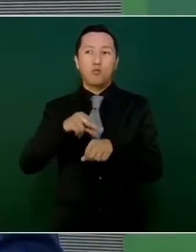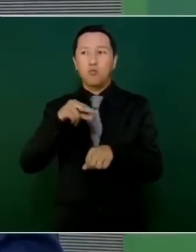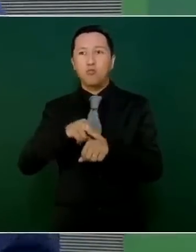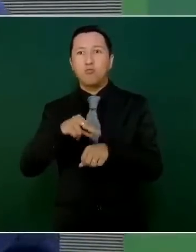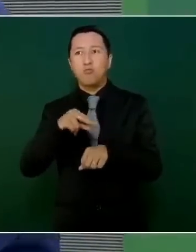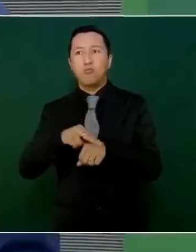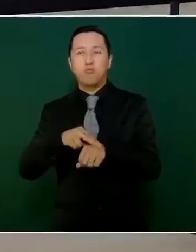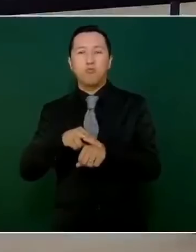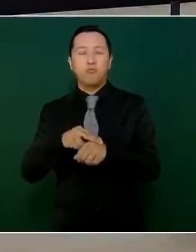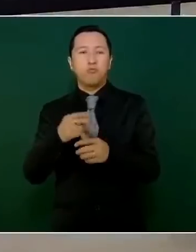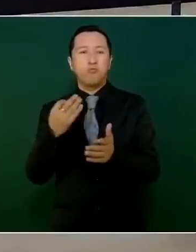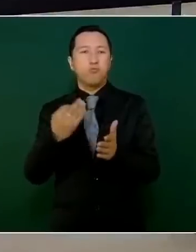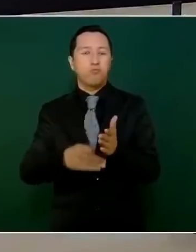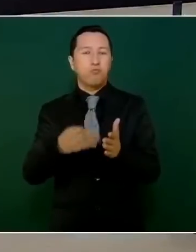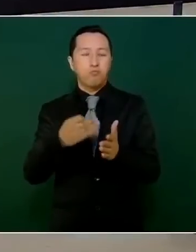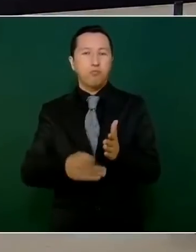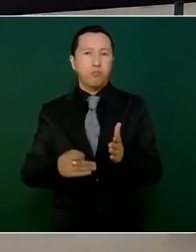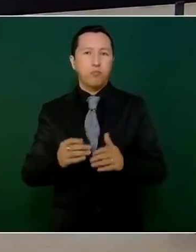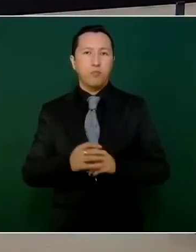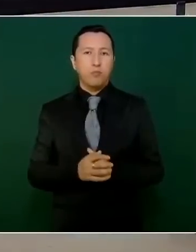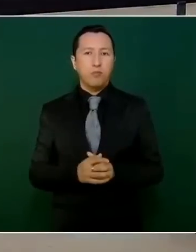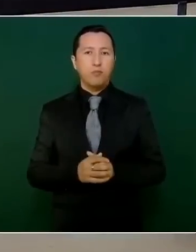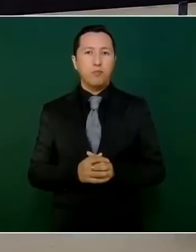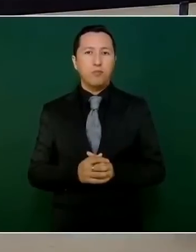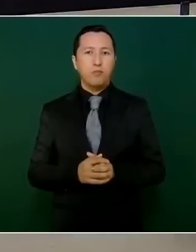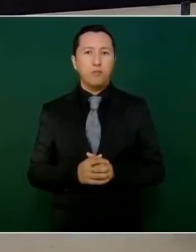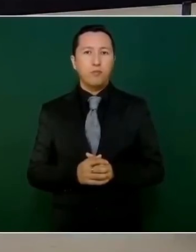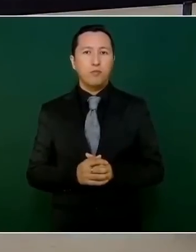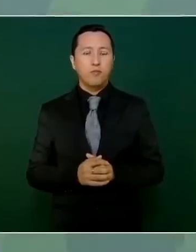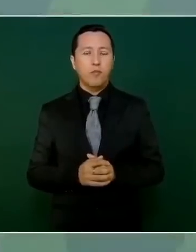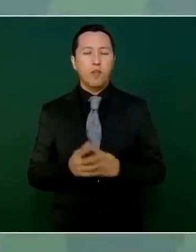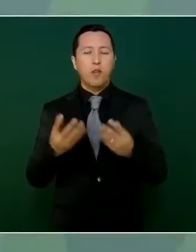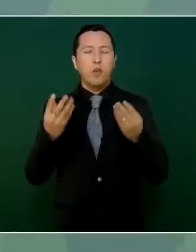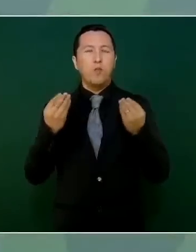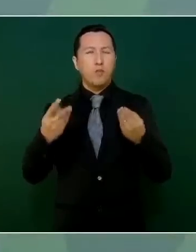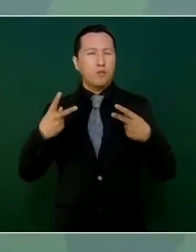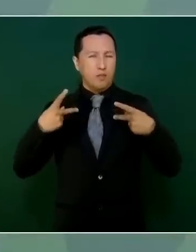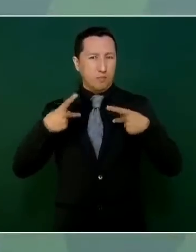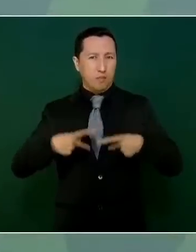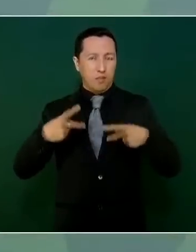Y digo esto porque todavía hay gente que añora